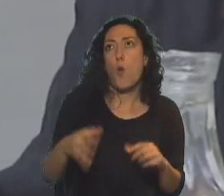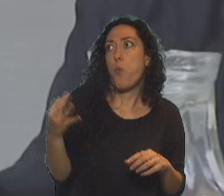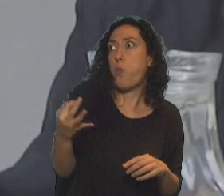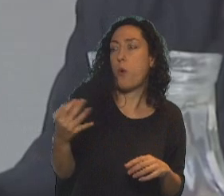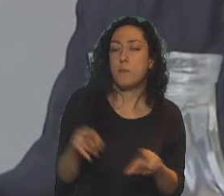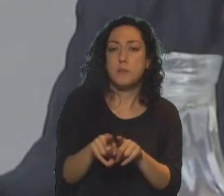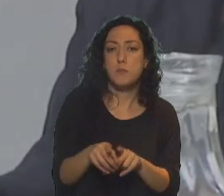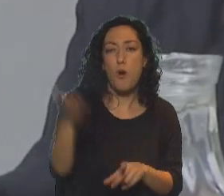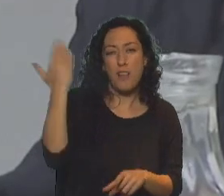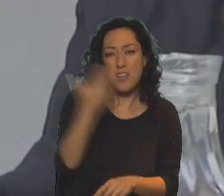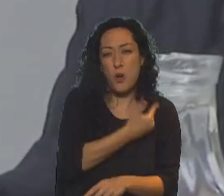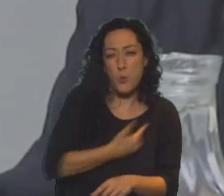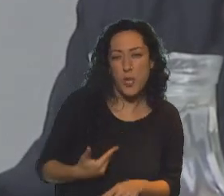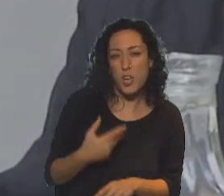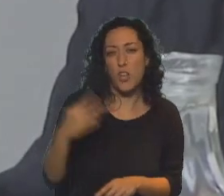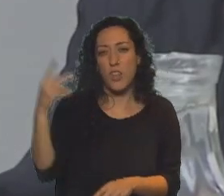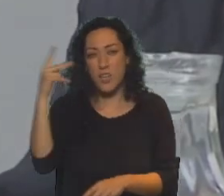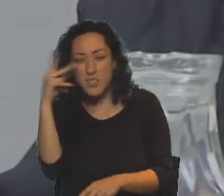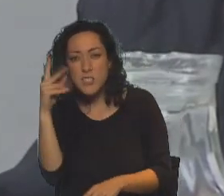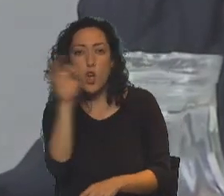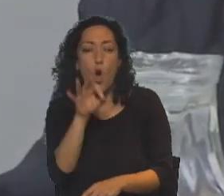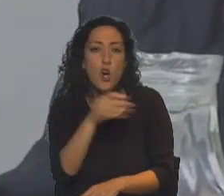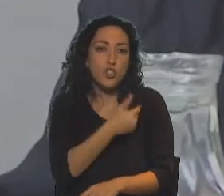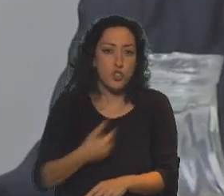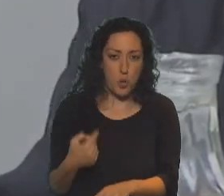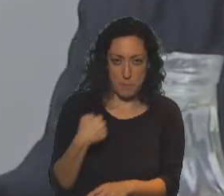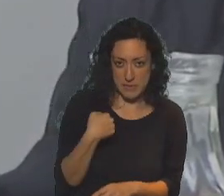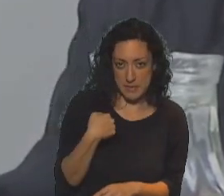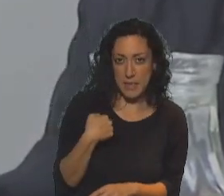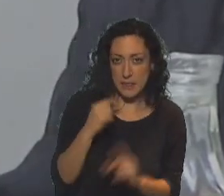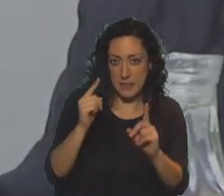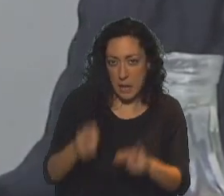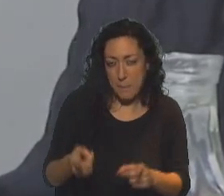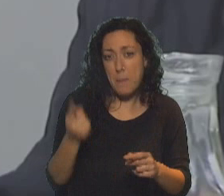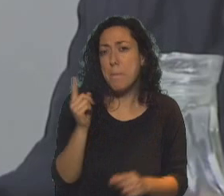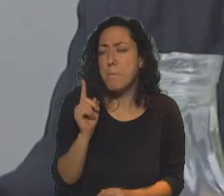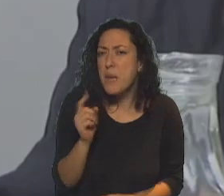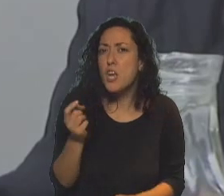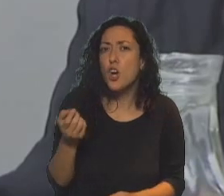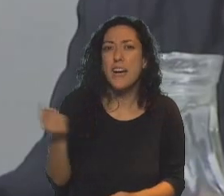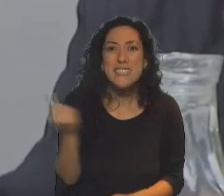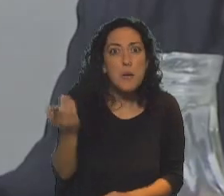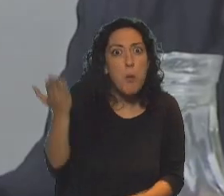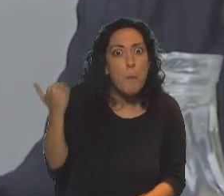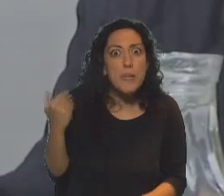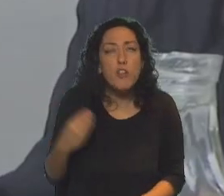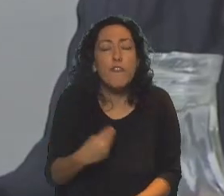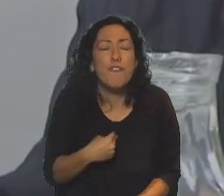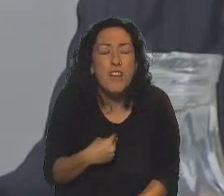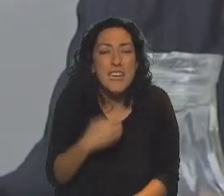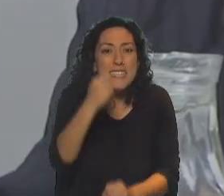ser presidenta a mí. Pero había trabajo, había esperanza, había